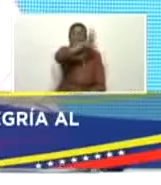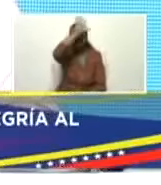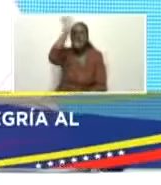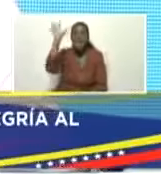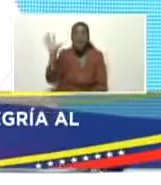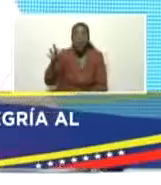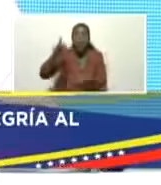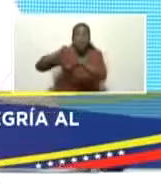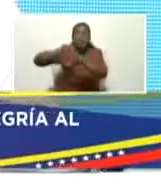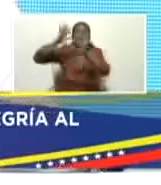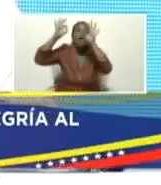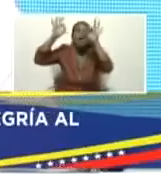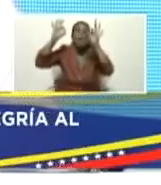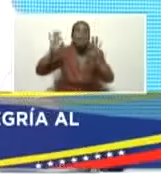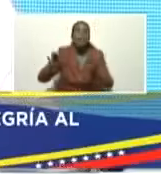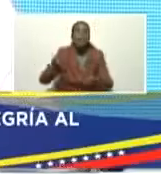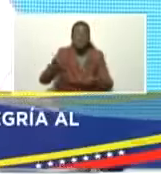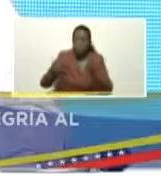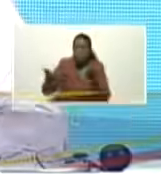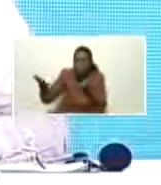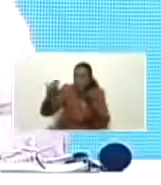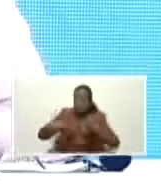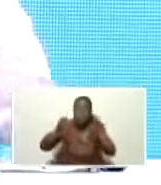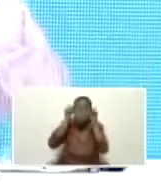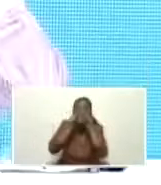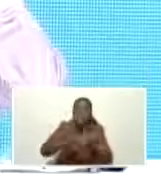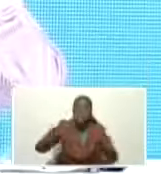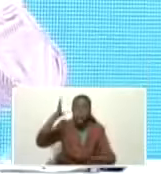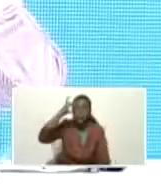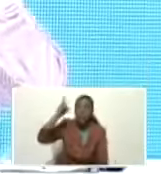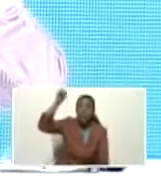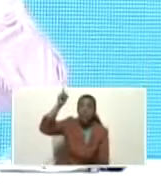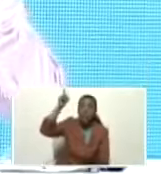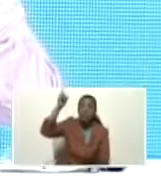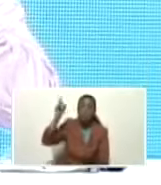sagrado, donde recibimos las bendiciones.